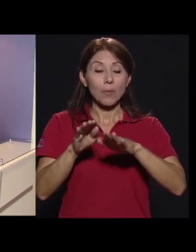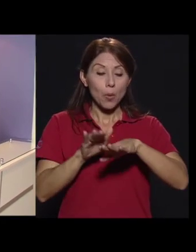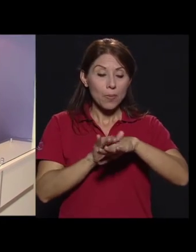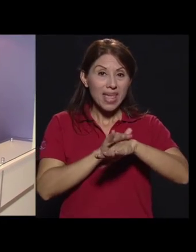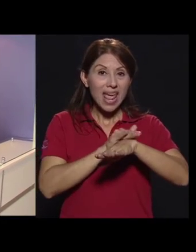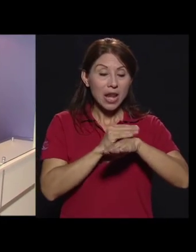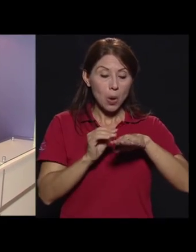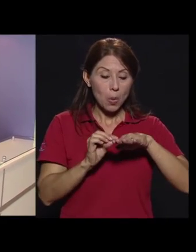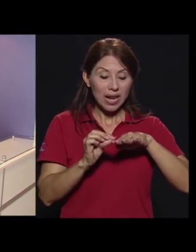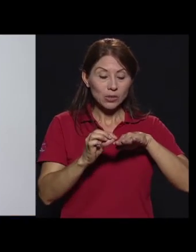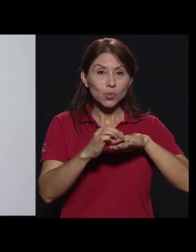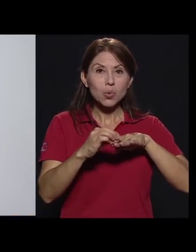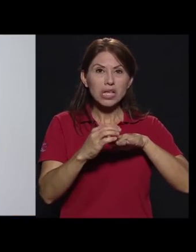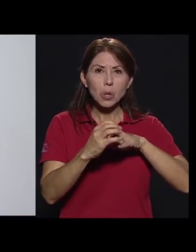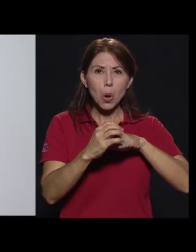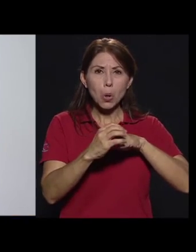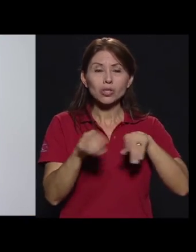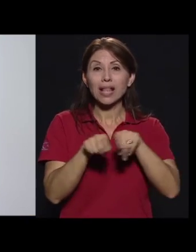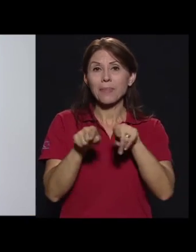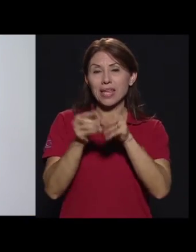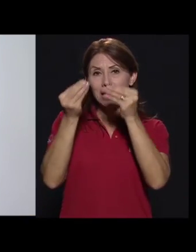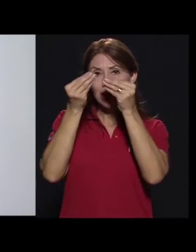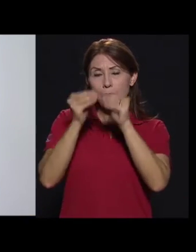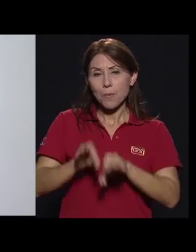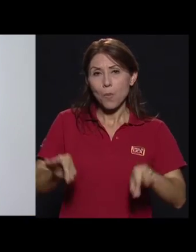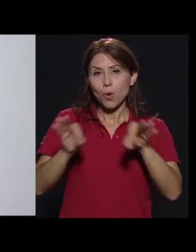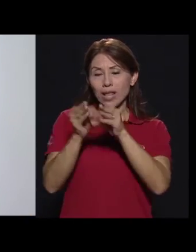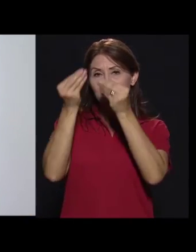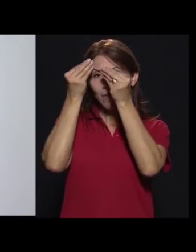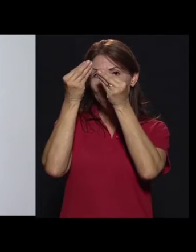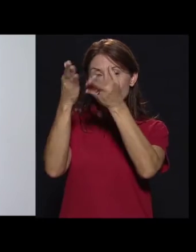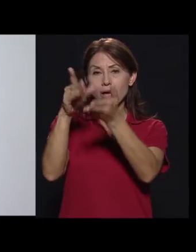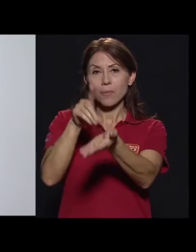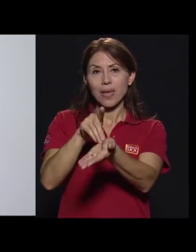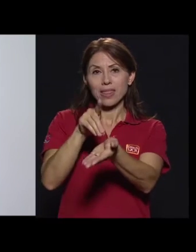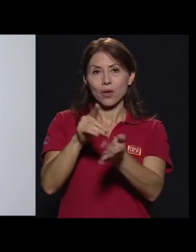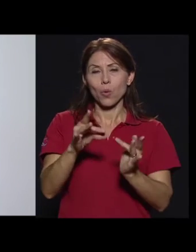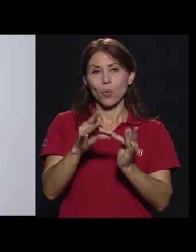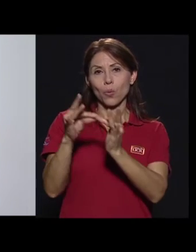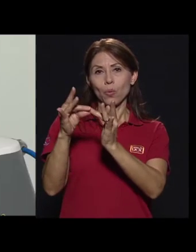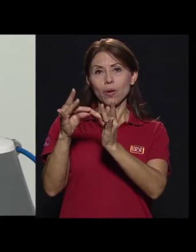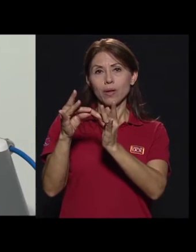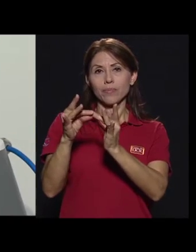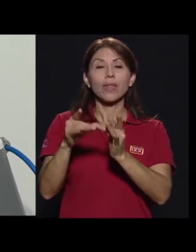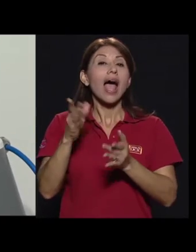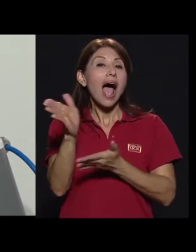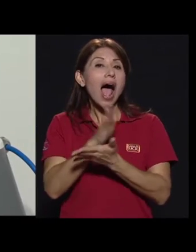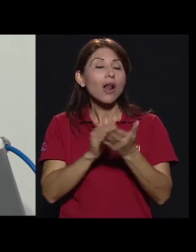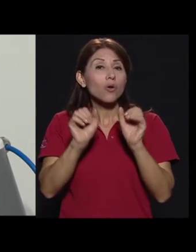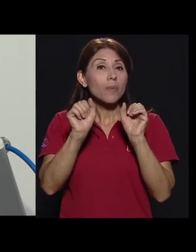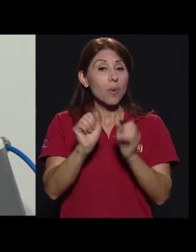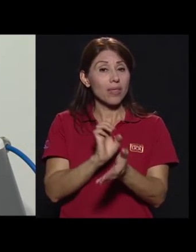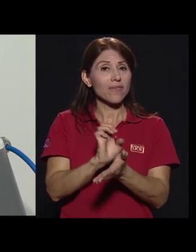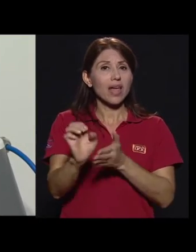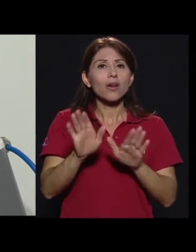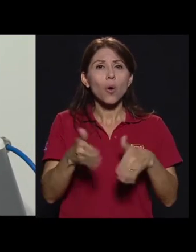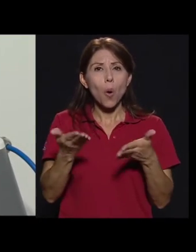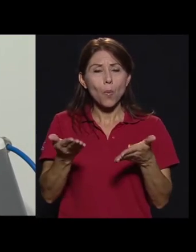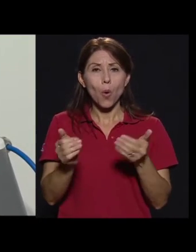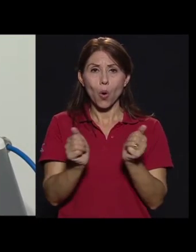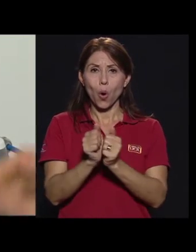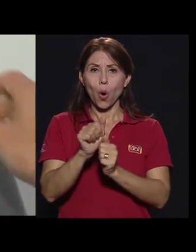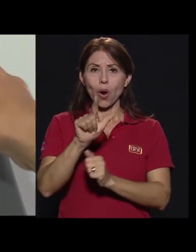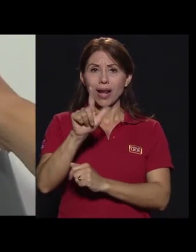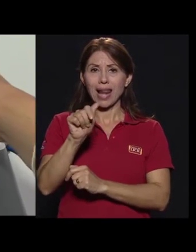en la piel y en las uñas, también es importante que lo informe a su médico geriatra. Uno de los tratamientos recomendados, es el del